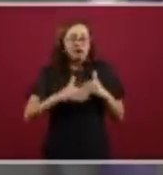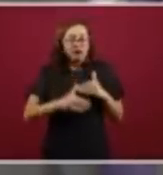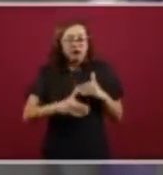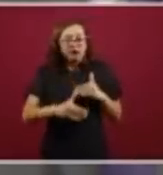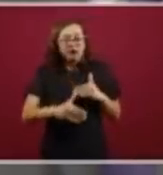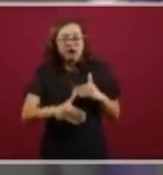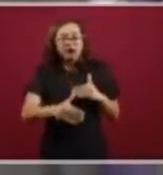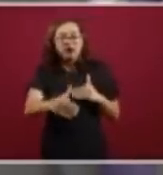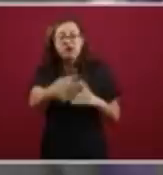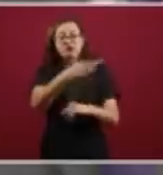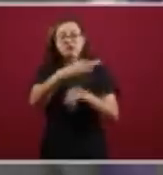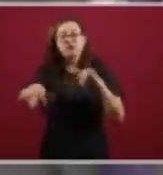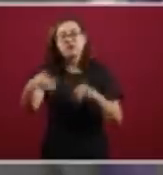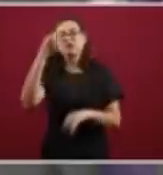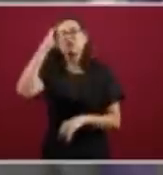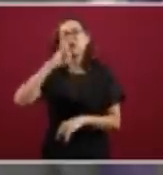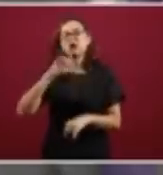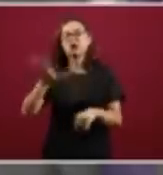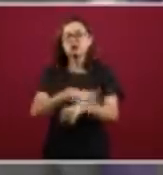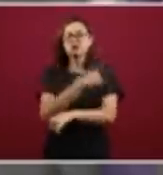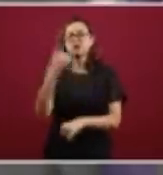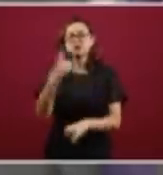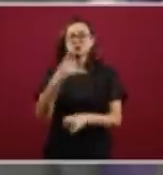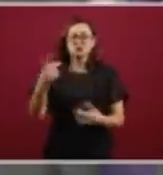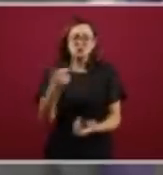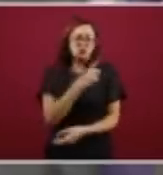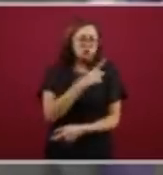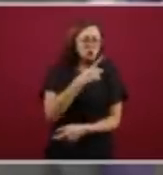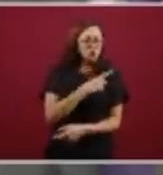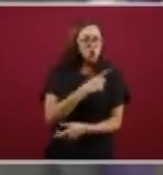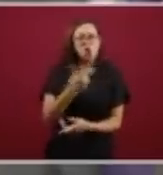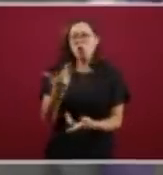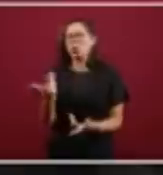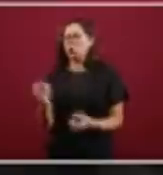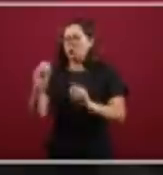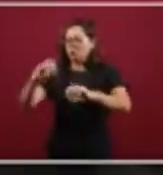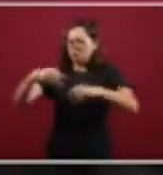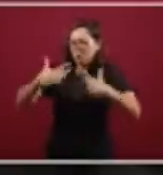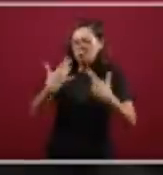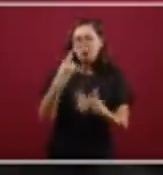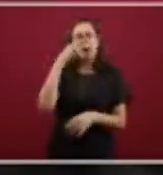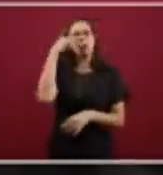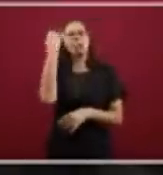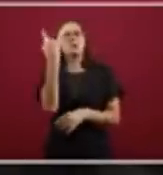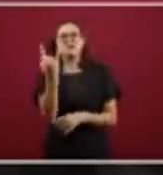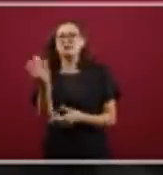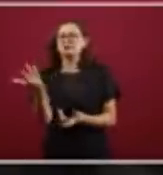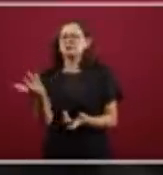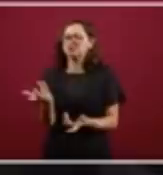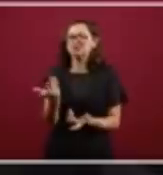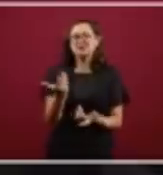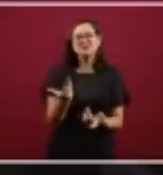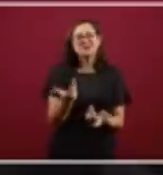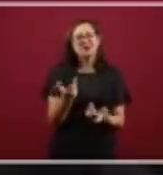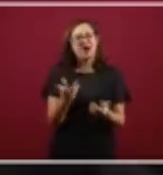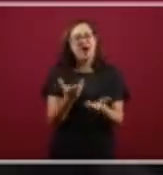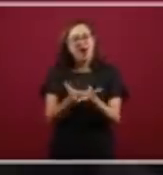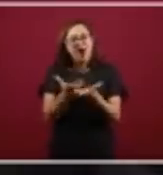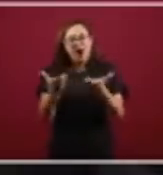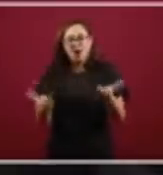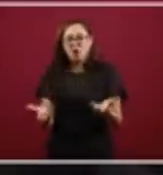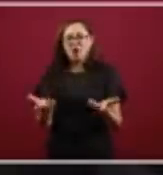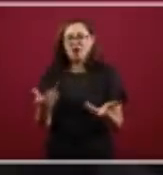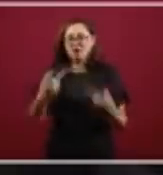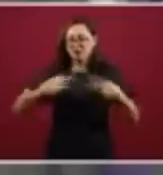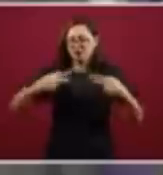abandono, indiferencia. ¿Cómo inculcar, cómo crear una cultura de respeto y de utilidad? Porque